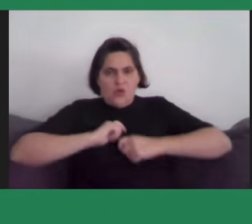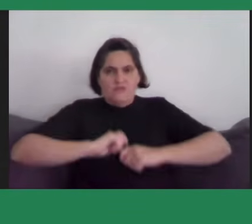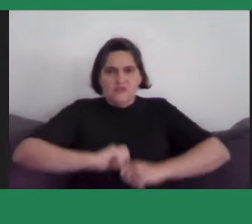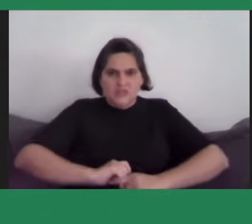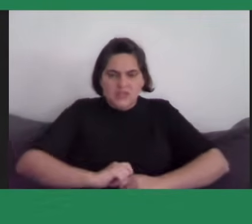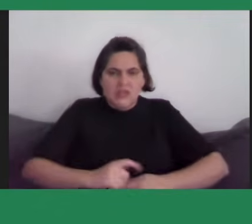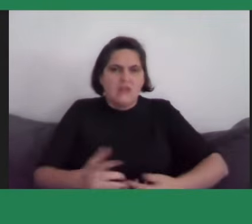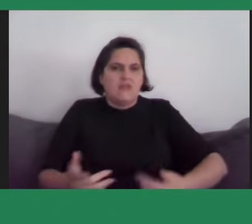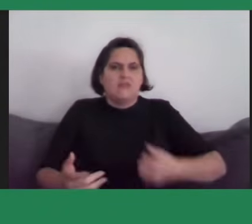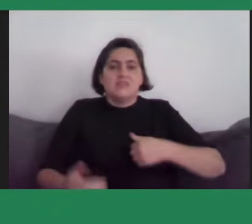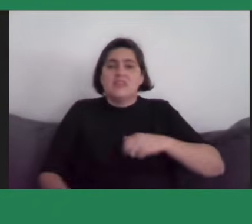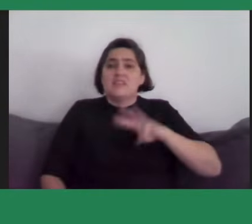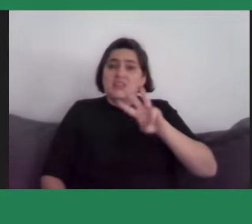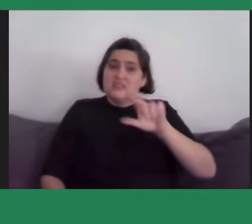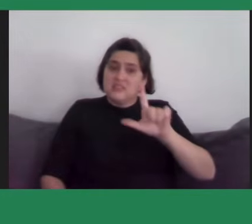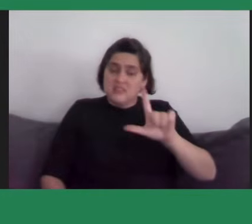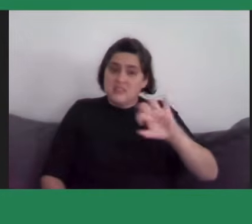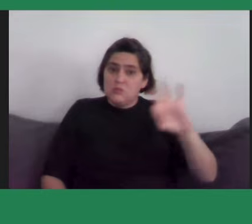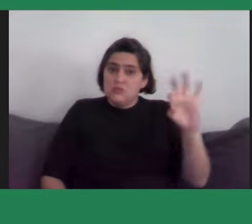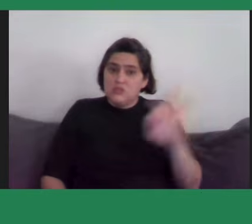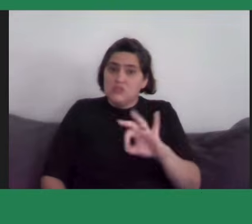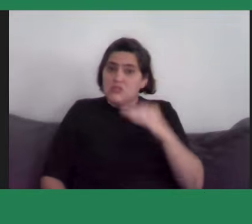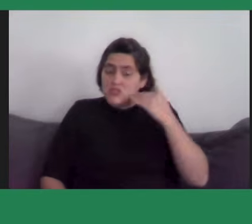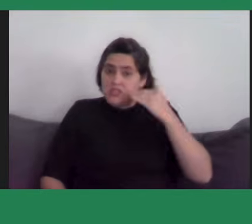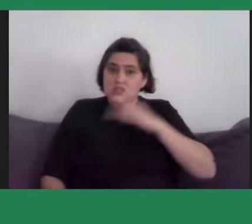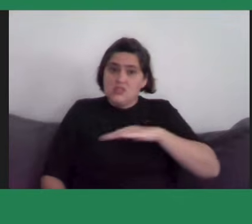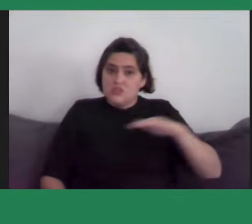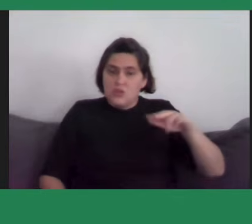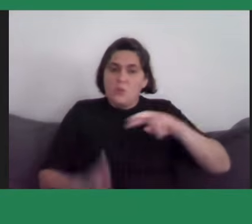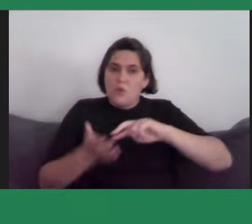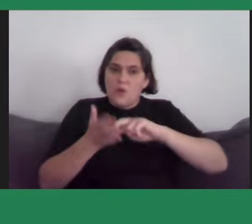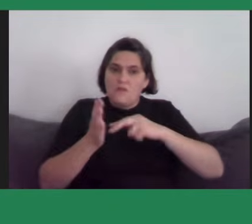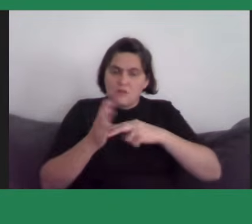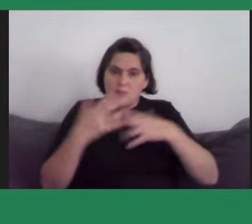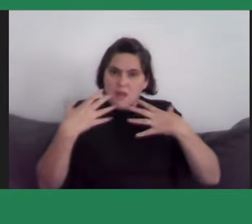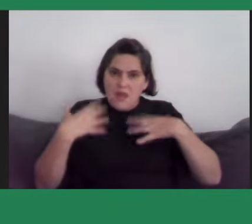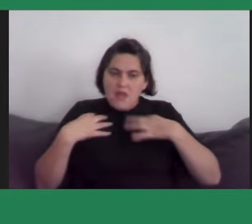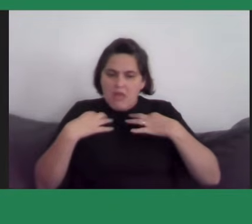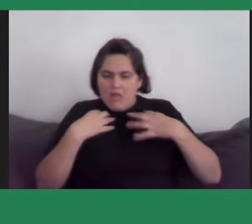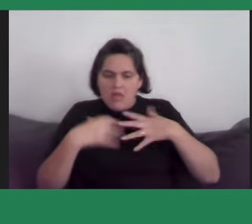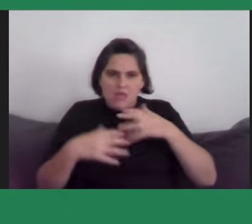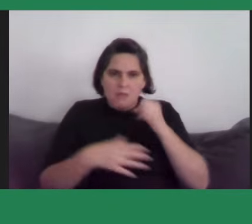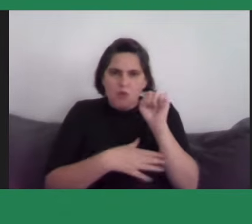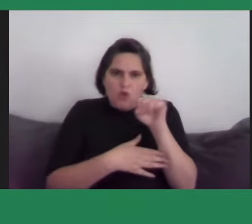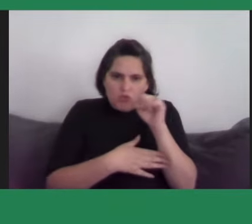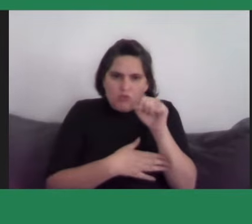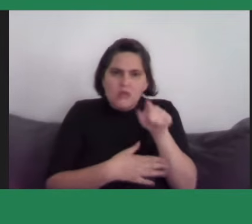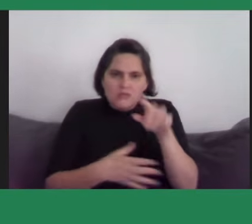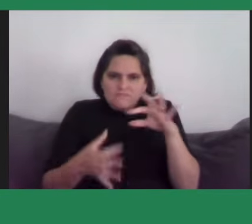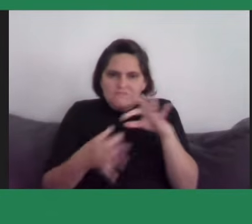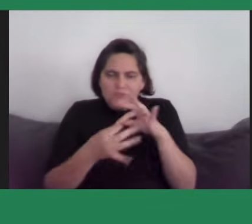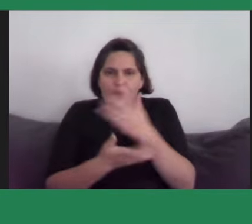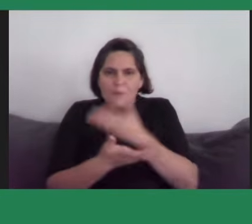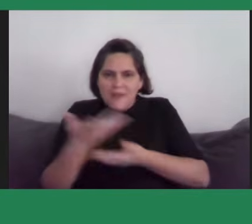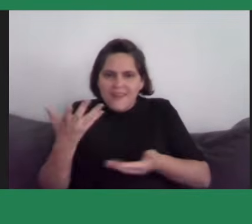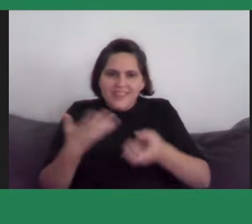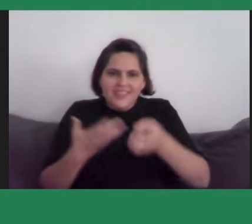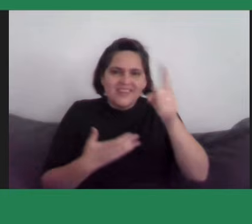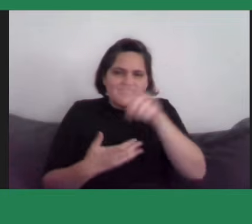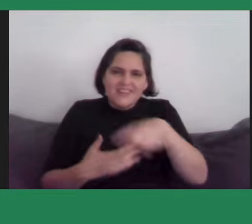el 37% de nuestros niños, comparten todas estas condiciones del neurodesarrollo, muchas características y